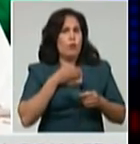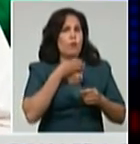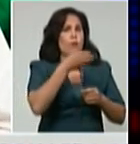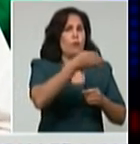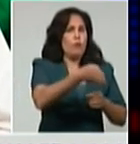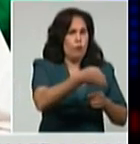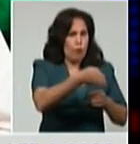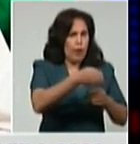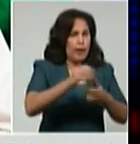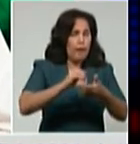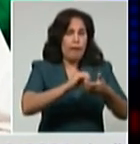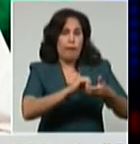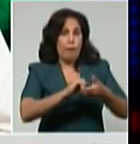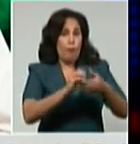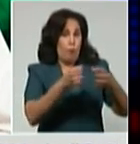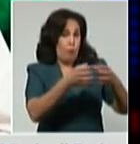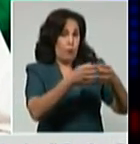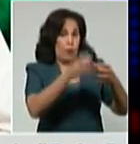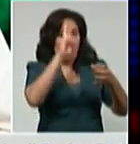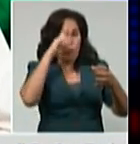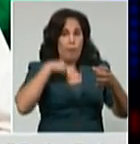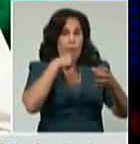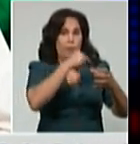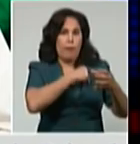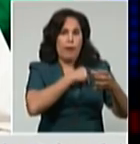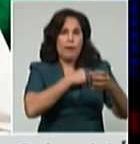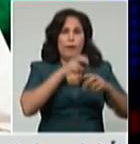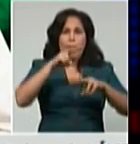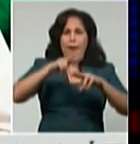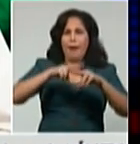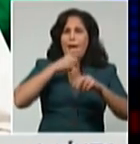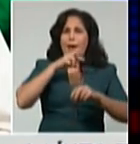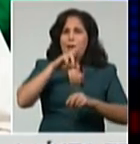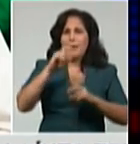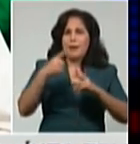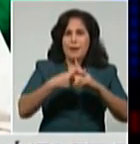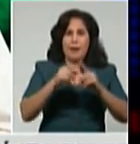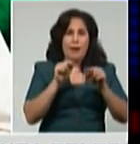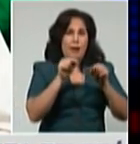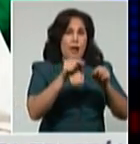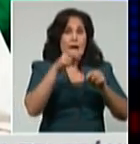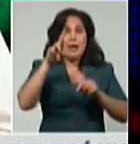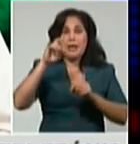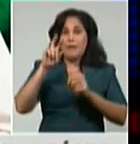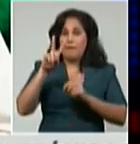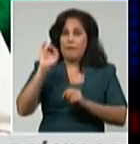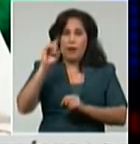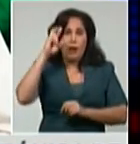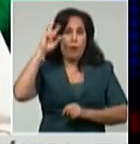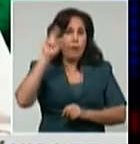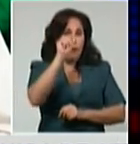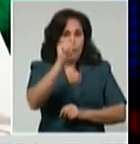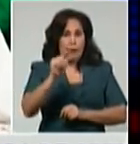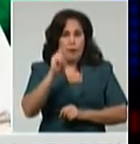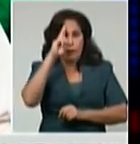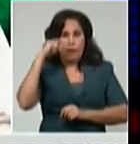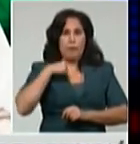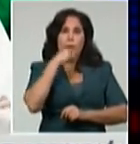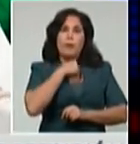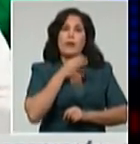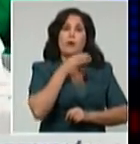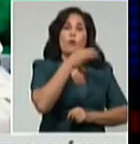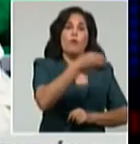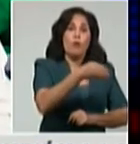compañeros de las brigadas Henry Riff de nuestro país, sabemos que estuvieron en Italia, en la región de Lombardía, en el momento de